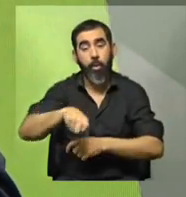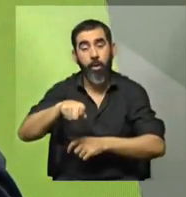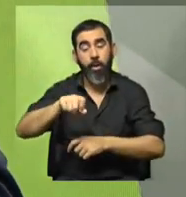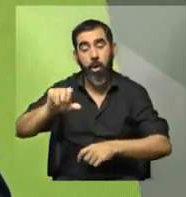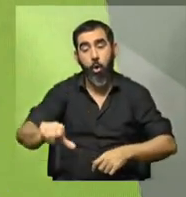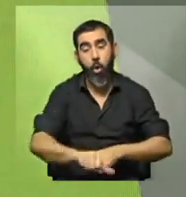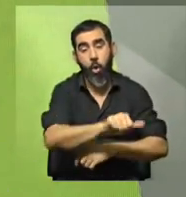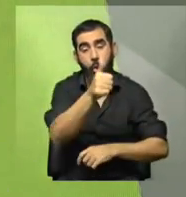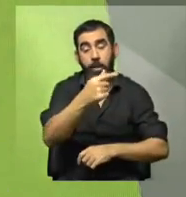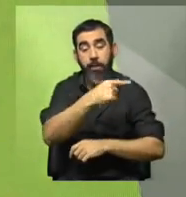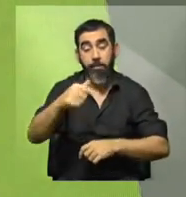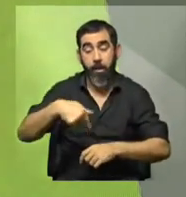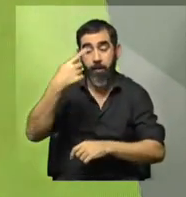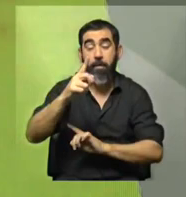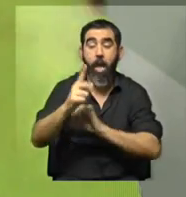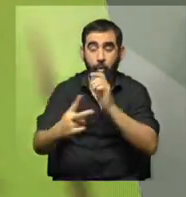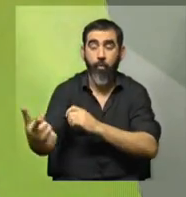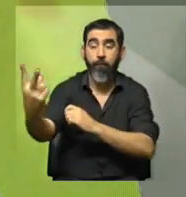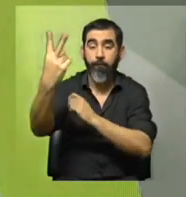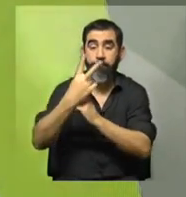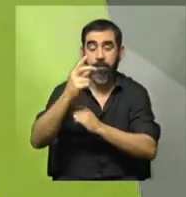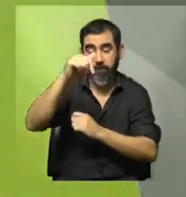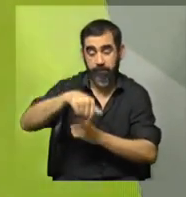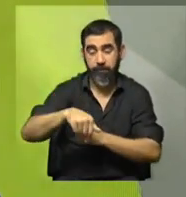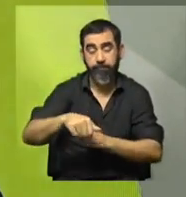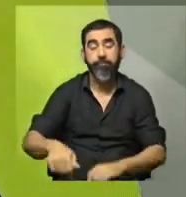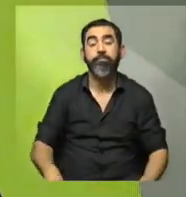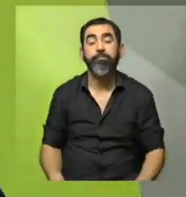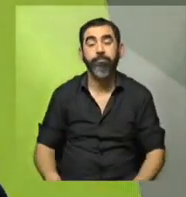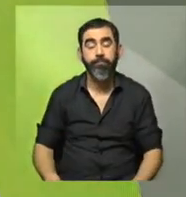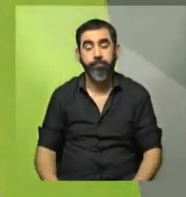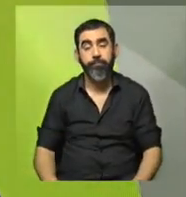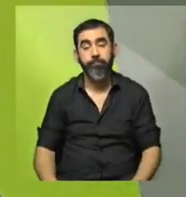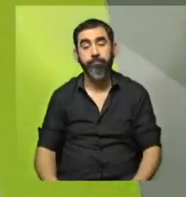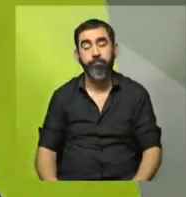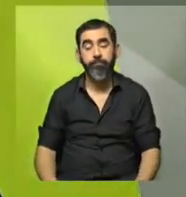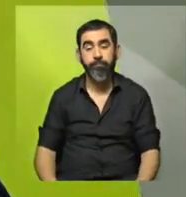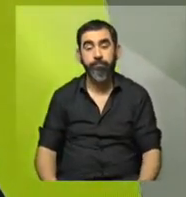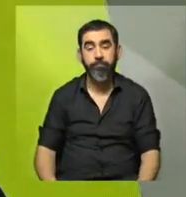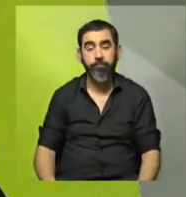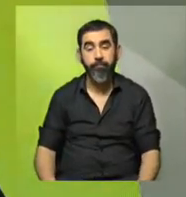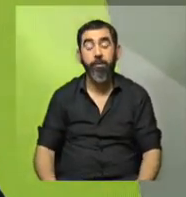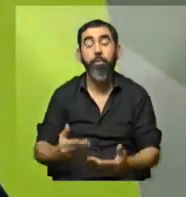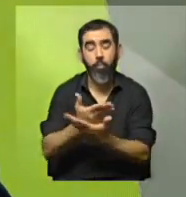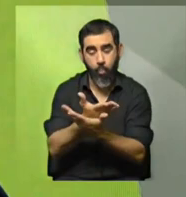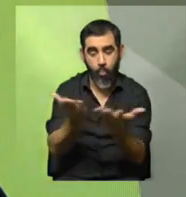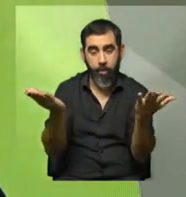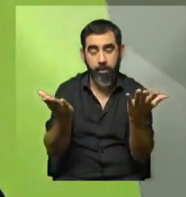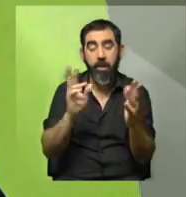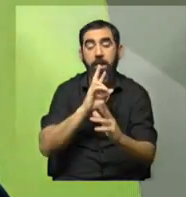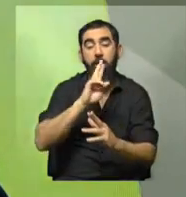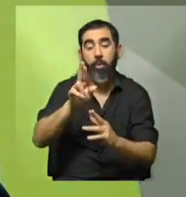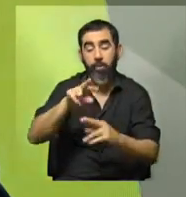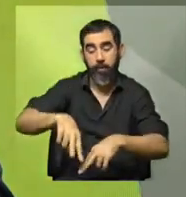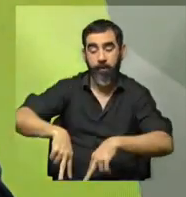dicho, la semana que viene aquí en Sobre Ciencia, en estudios, entrevistamos a algunos de los ganadores y mostramos el